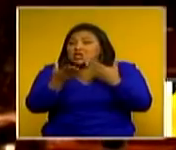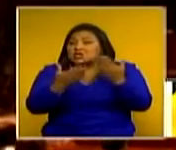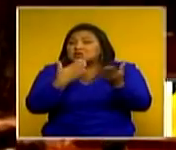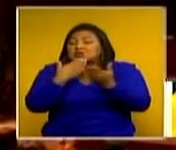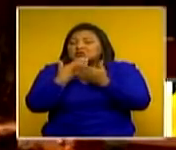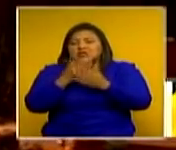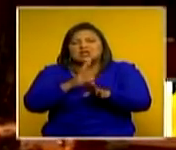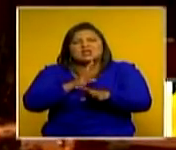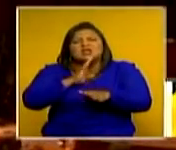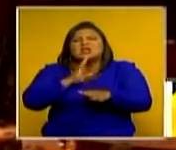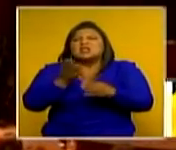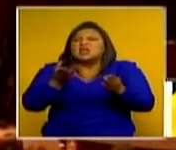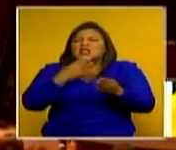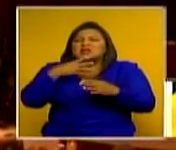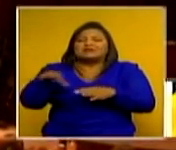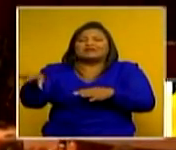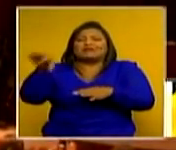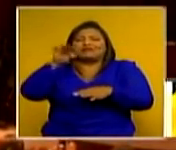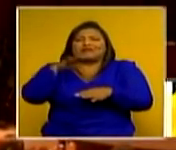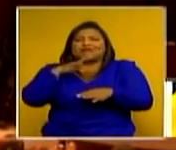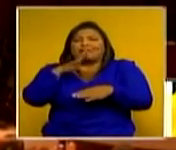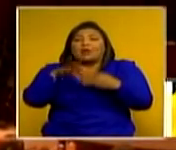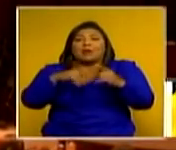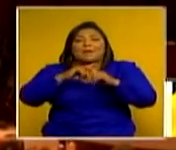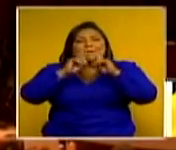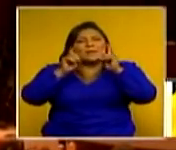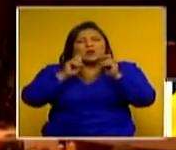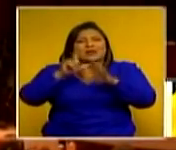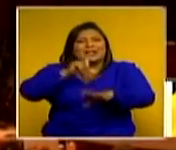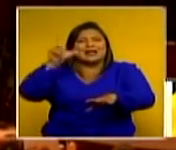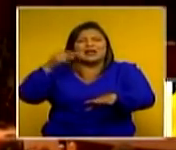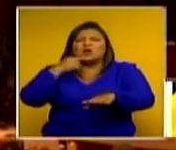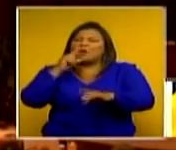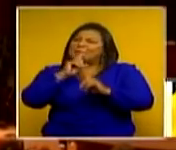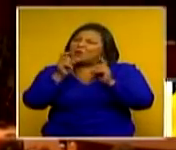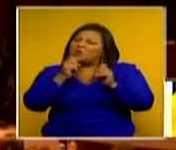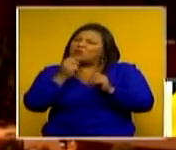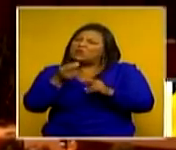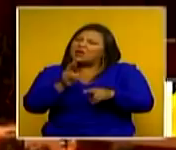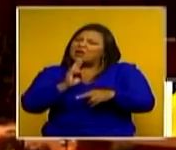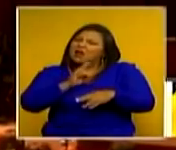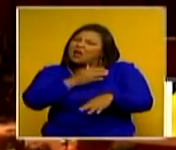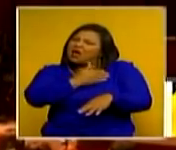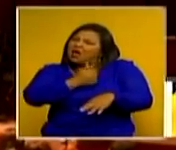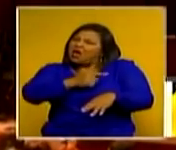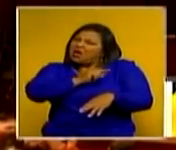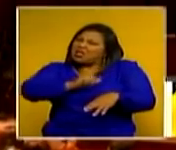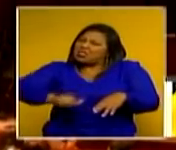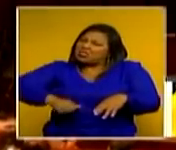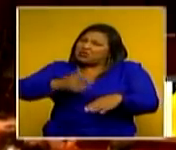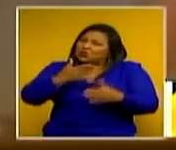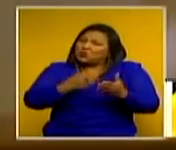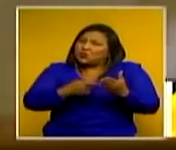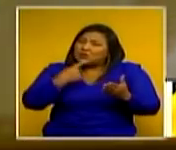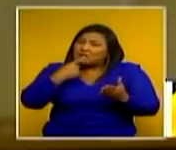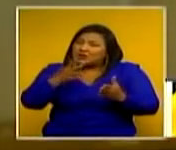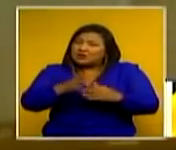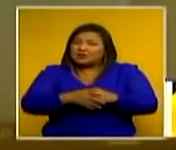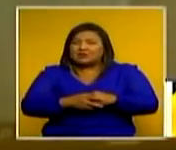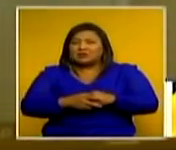de levantarse a agua en una de las preguntas de la legisladora esta fue la actitud del expresidente